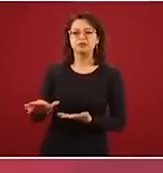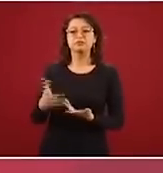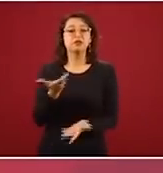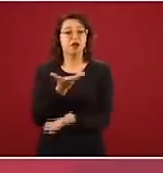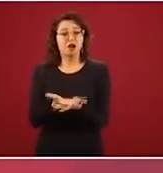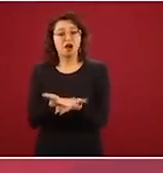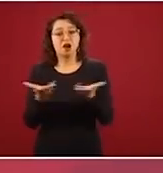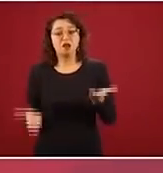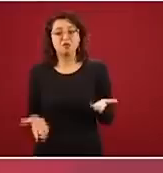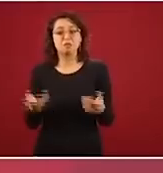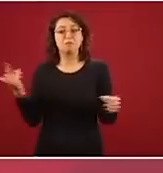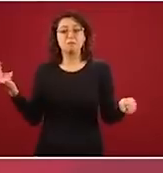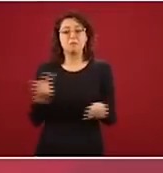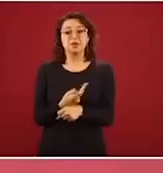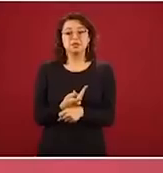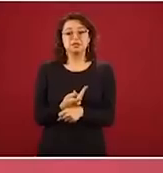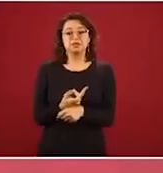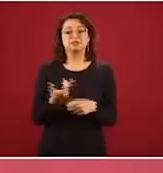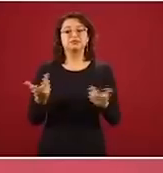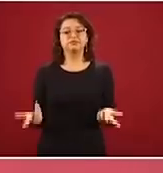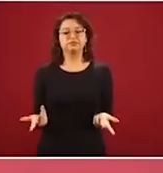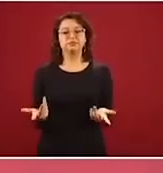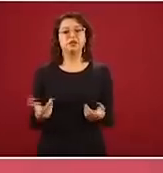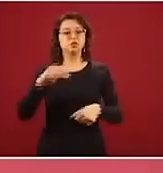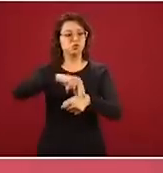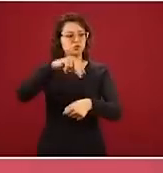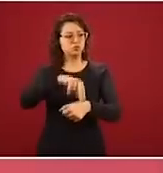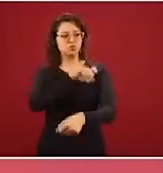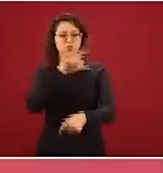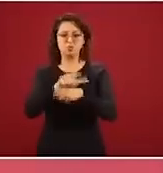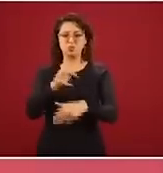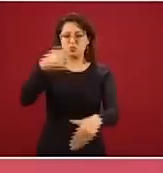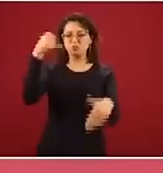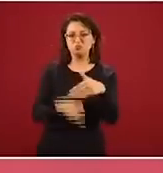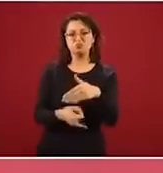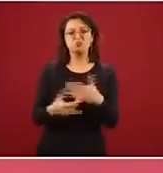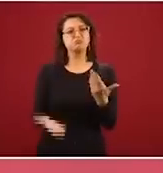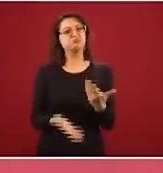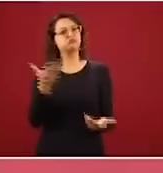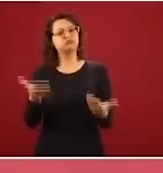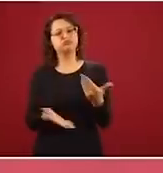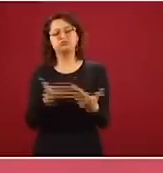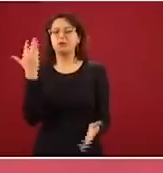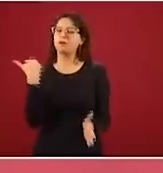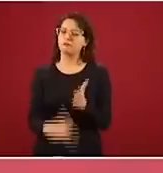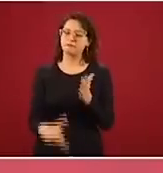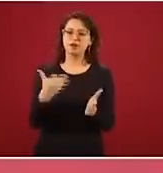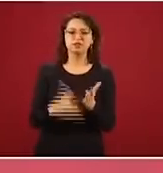es de que tenemos menos médicos, menos especialistas que los que necesitamos.